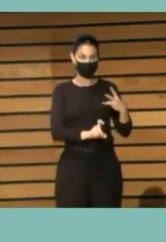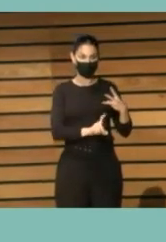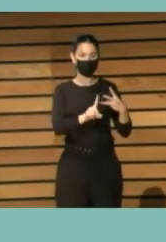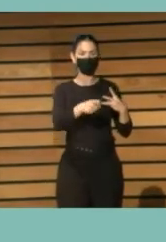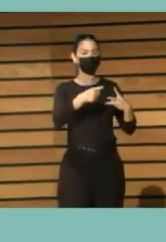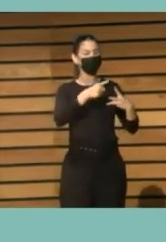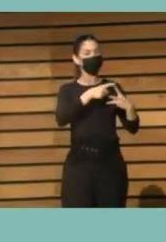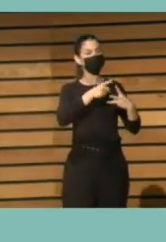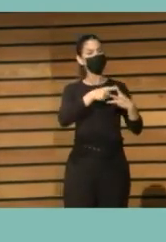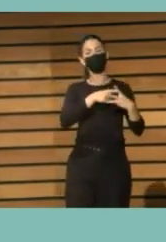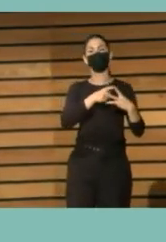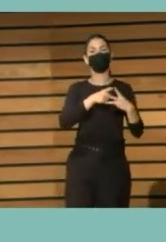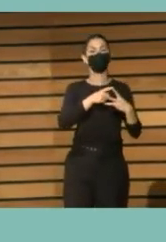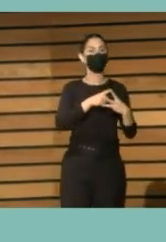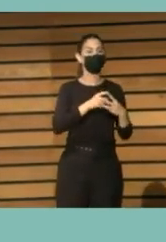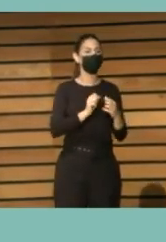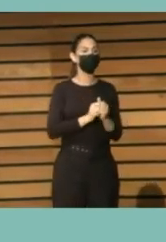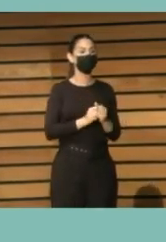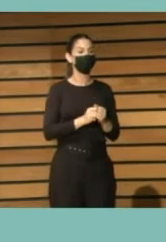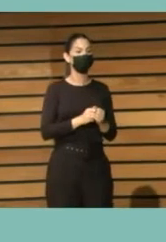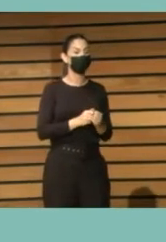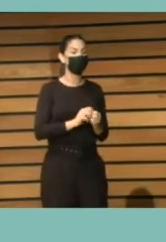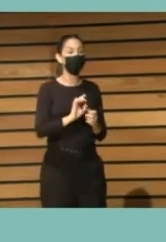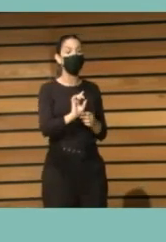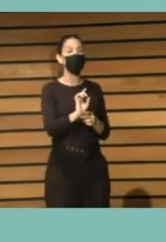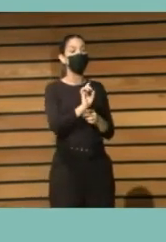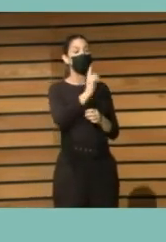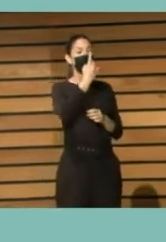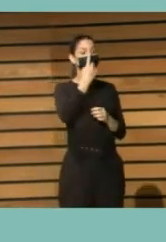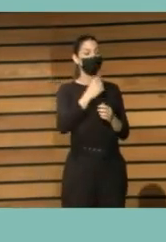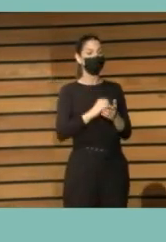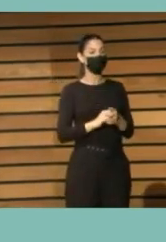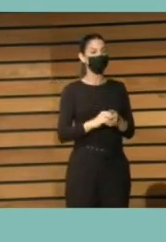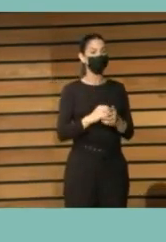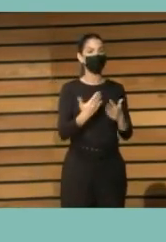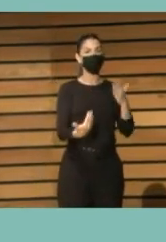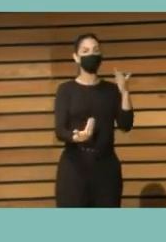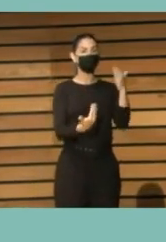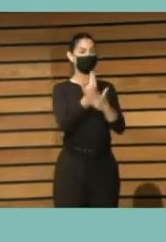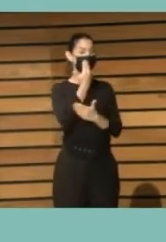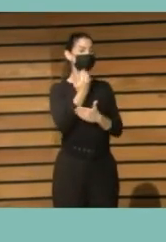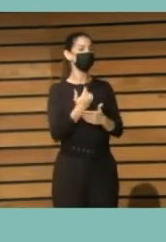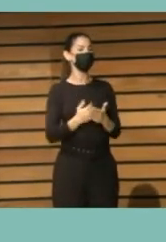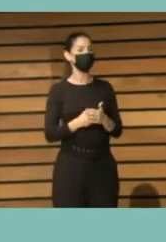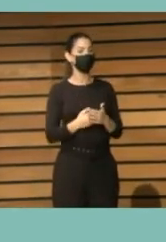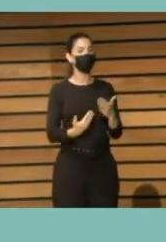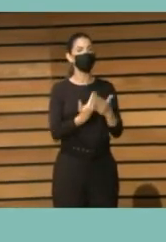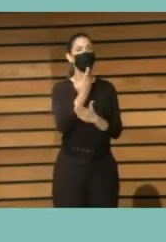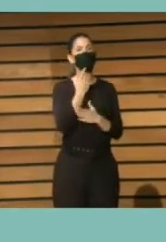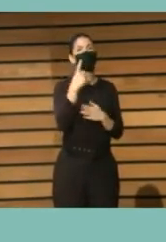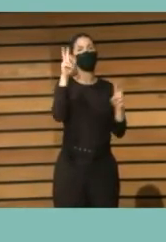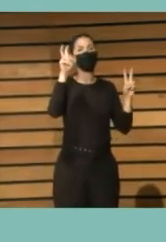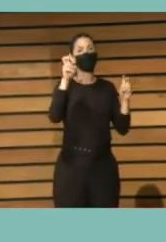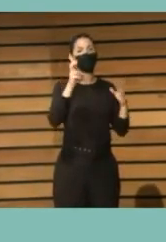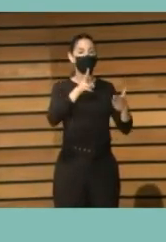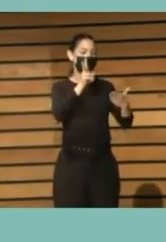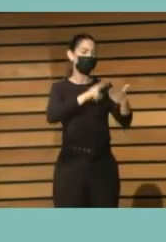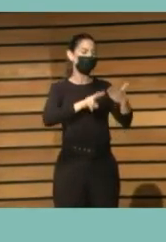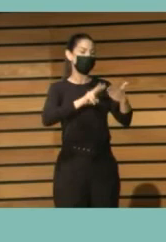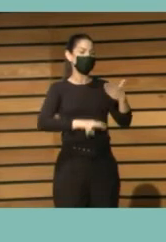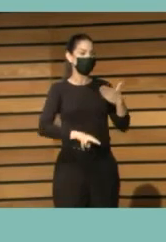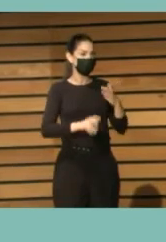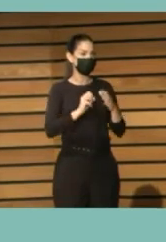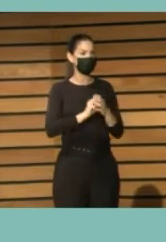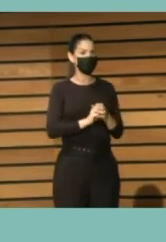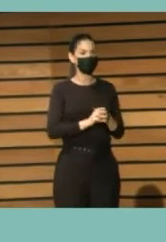alguna pregunta y un ejemplo. Lo primero, que esta mañana también salió un montón de las lecturas y volvemos a los números, yo solamente lo